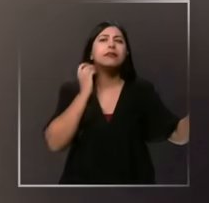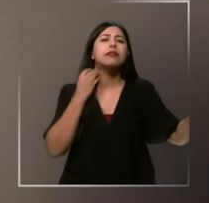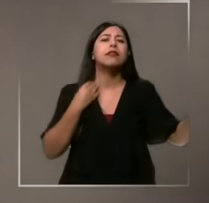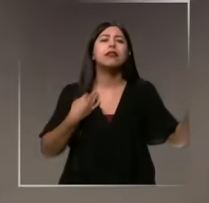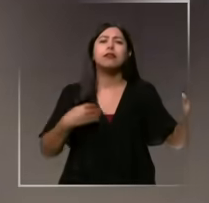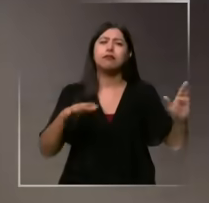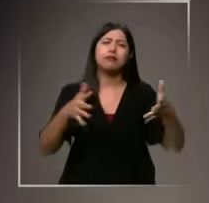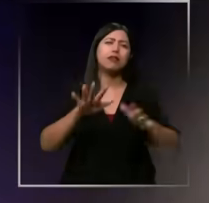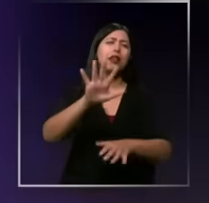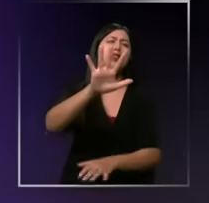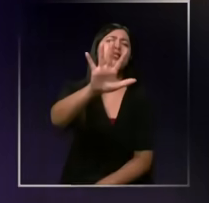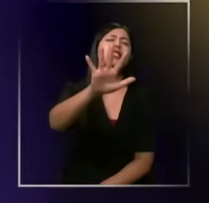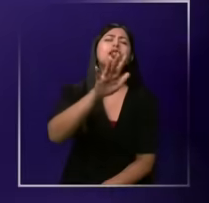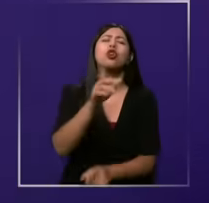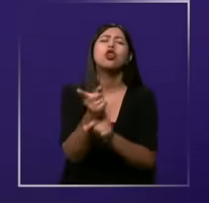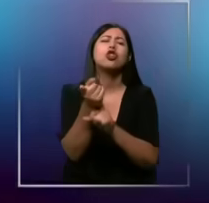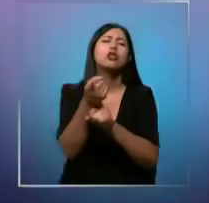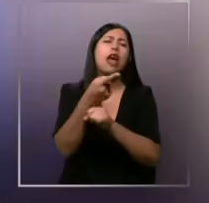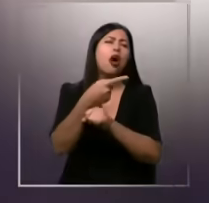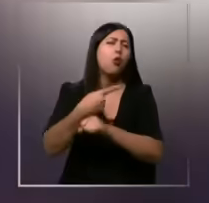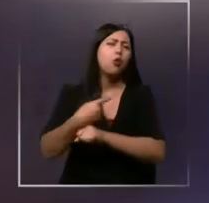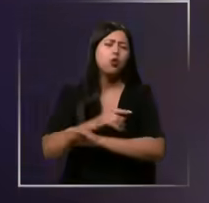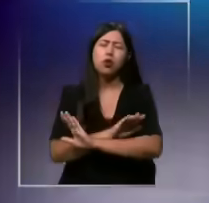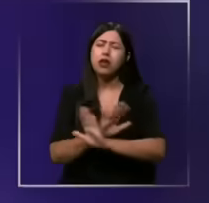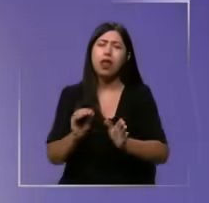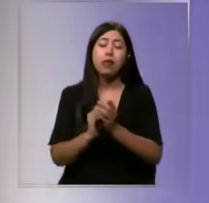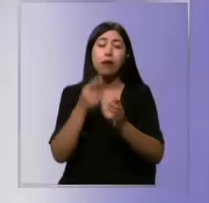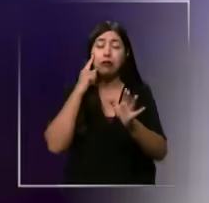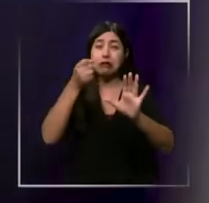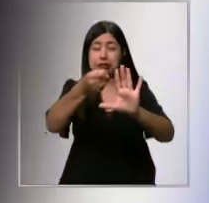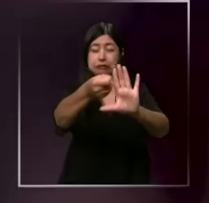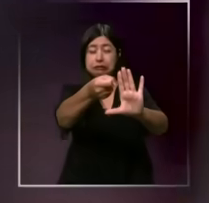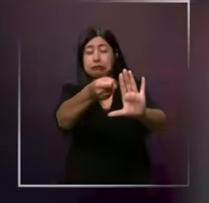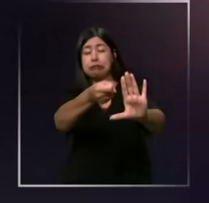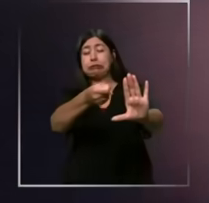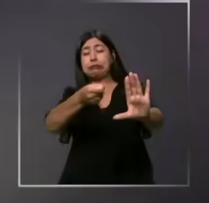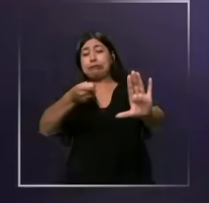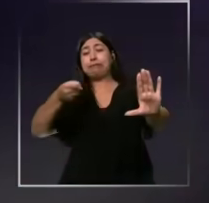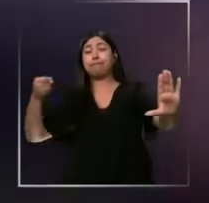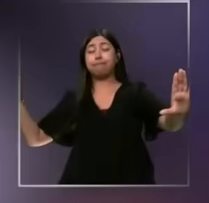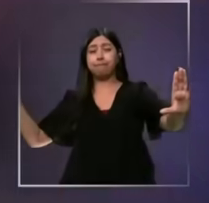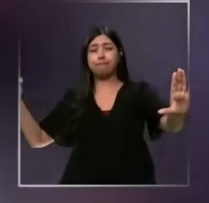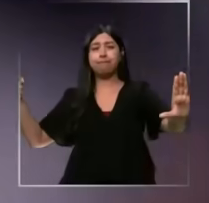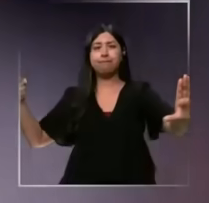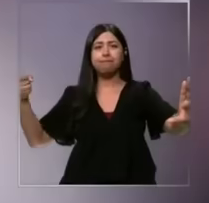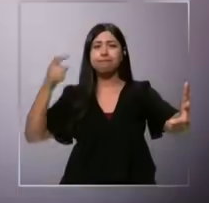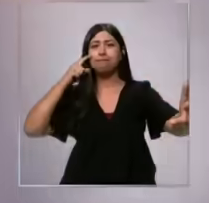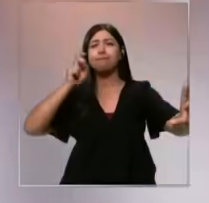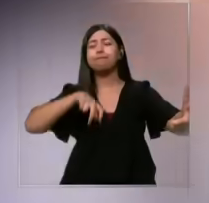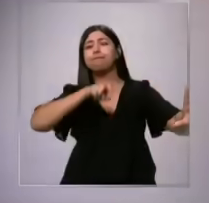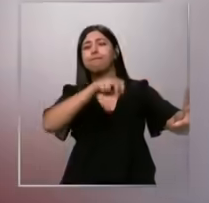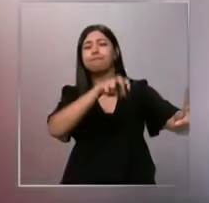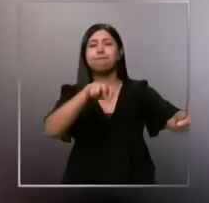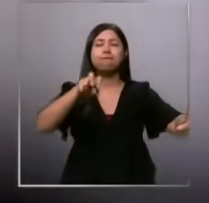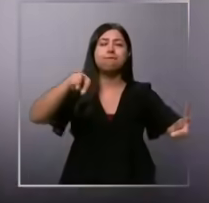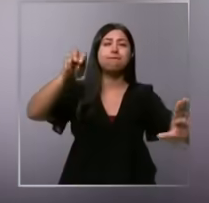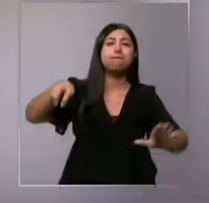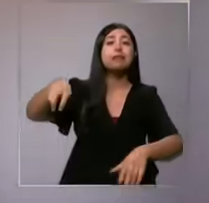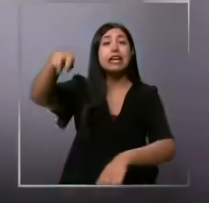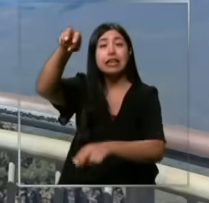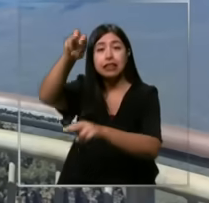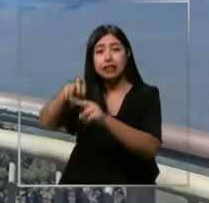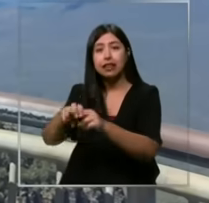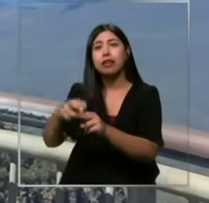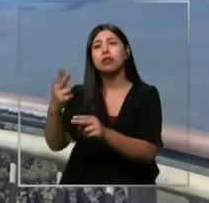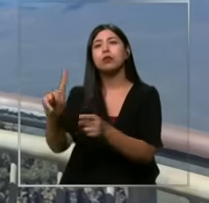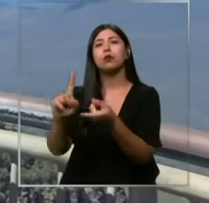más de 5 segundos y como pudo abrió la puerta que se encontraba con pestillo y se dirigió hasta el asiento donde estaba